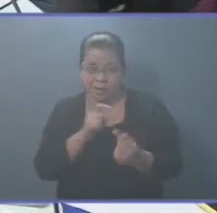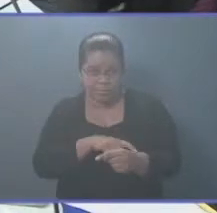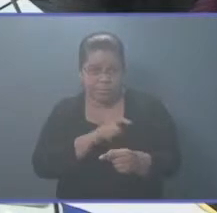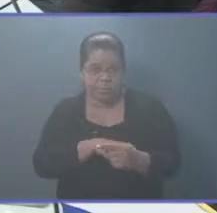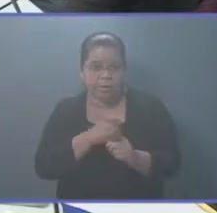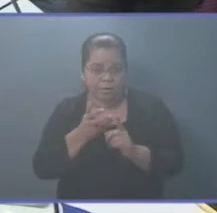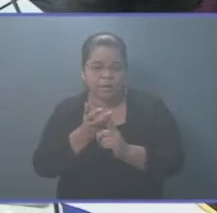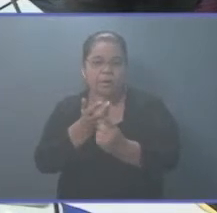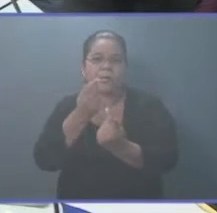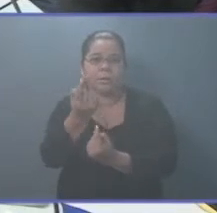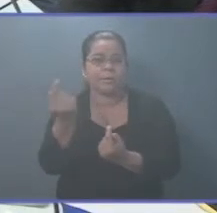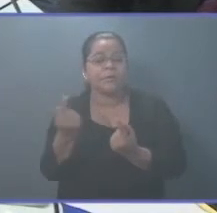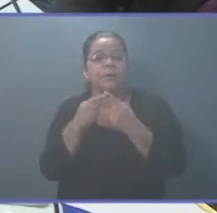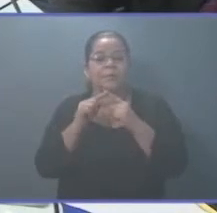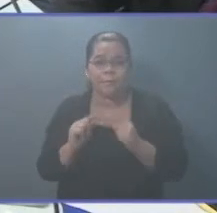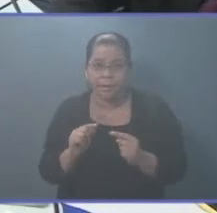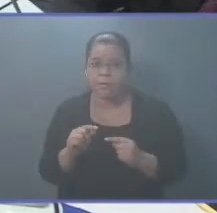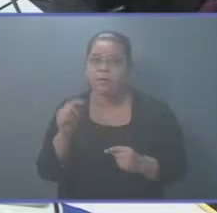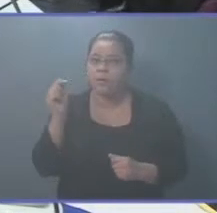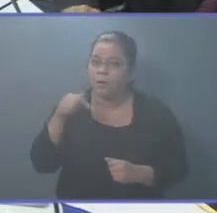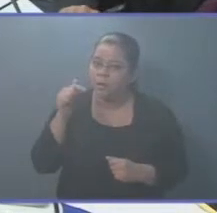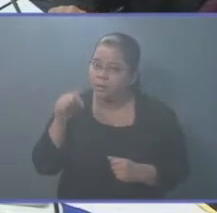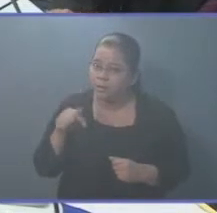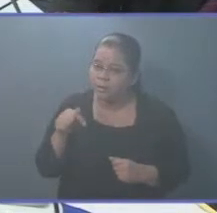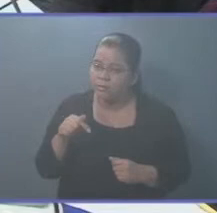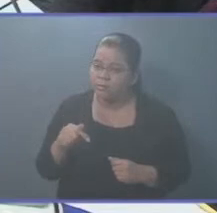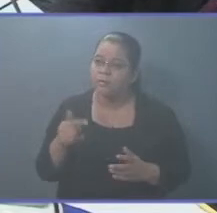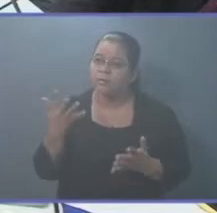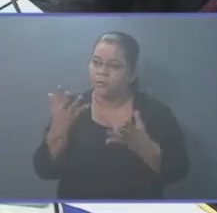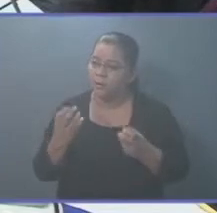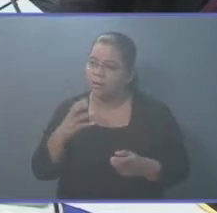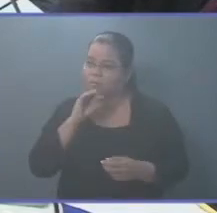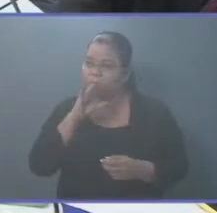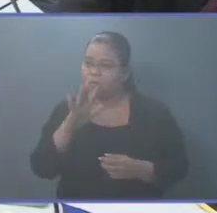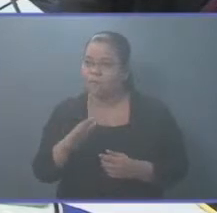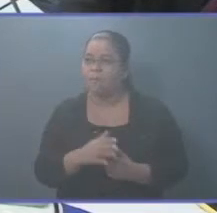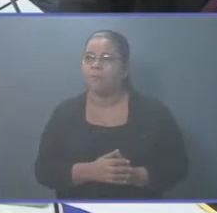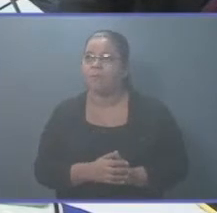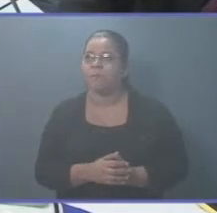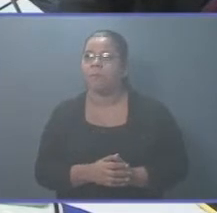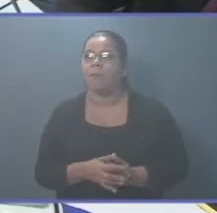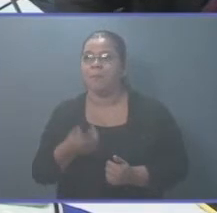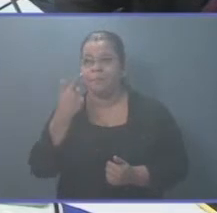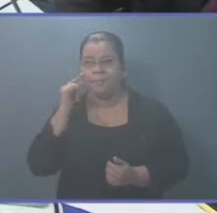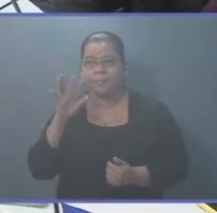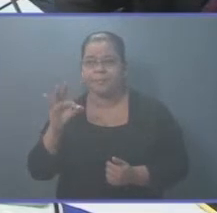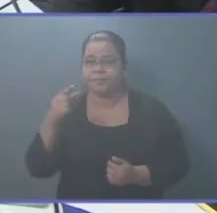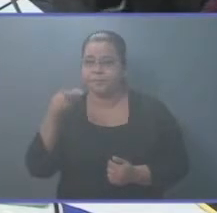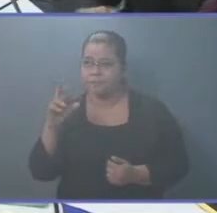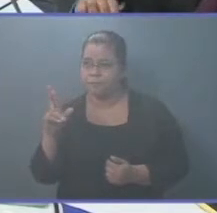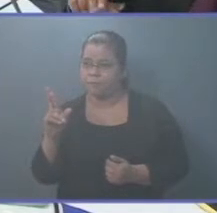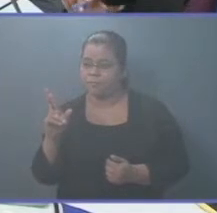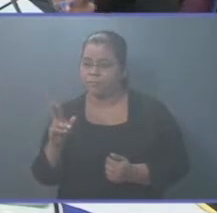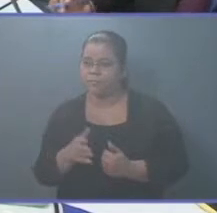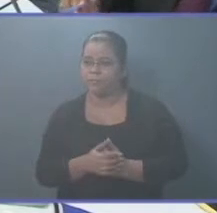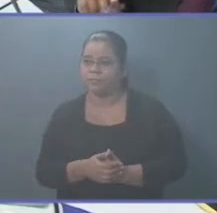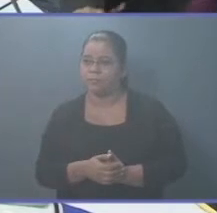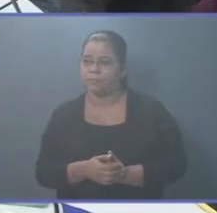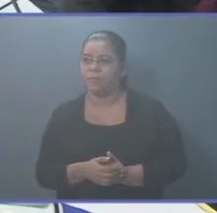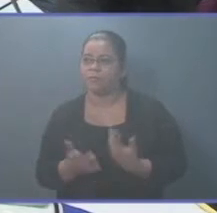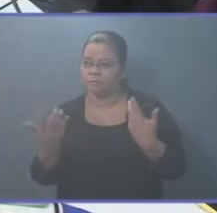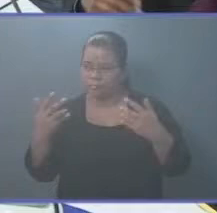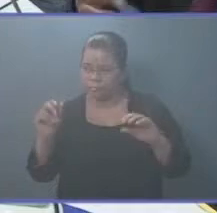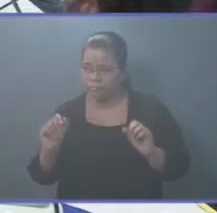de hacer. Pero aquí me quiero referir a que la Fiscalía